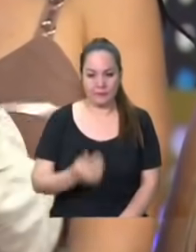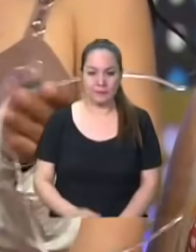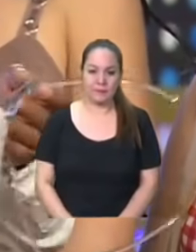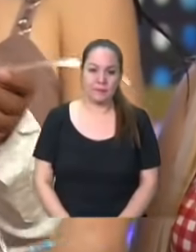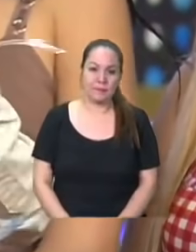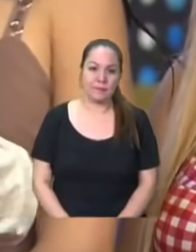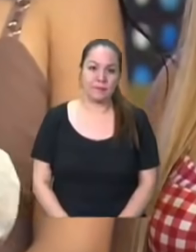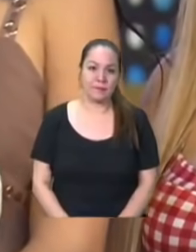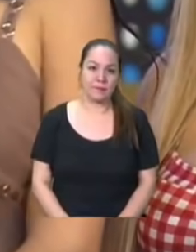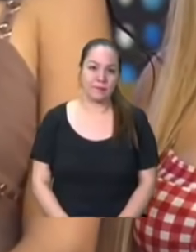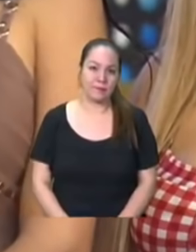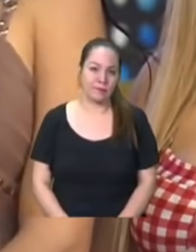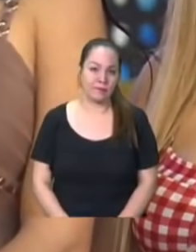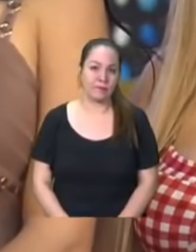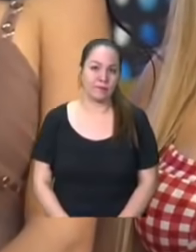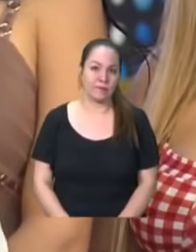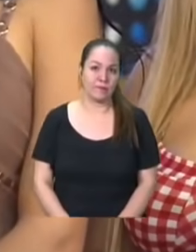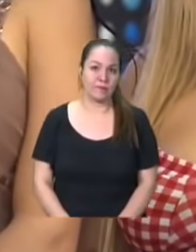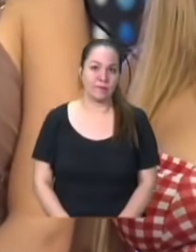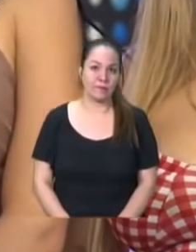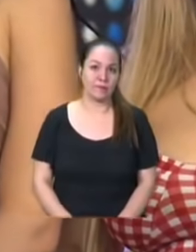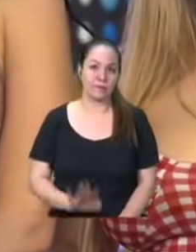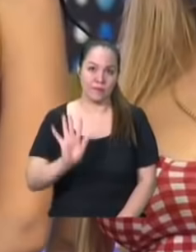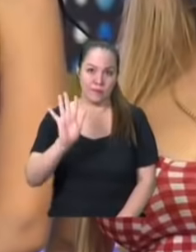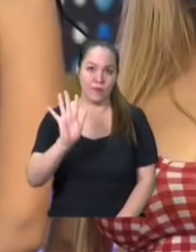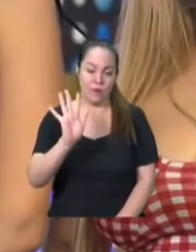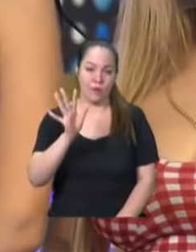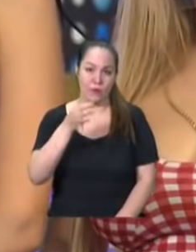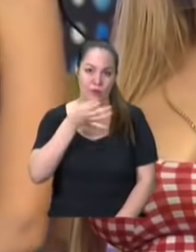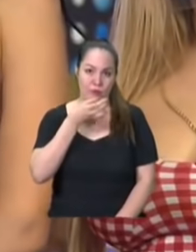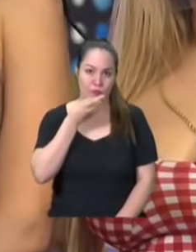Dilo. Bueno, ¿cómo lo puedo decir? Ya se lo había comentado también a ella.